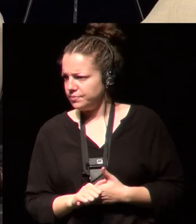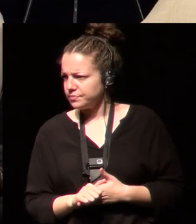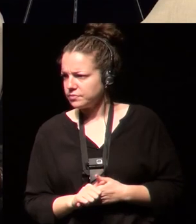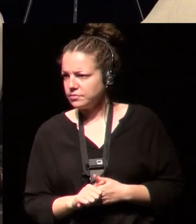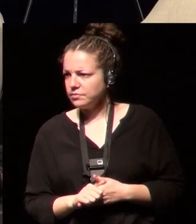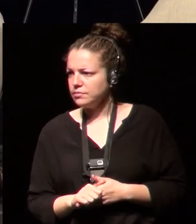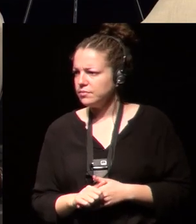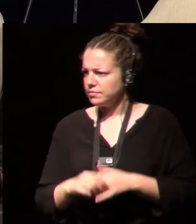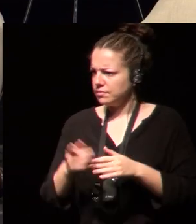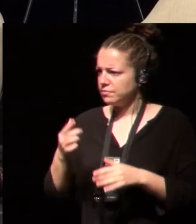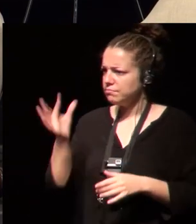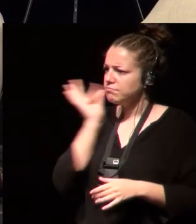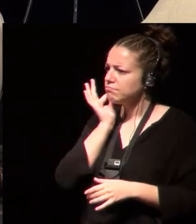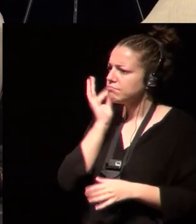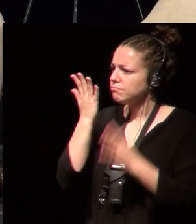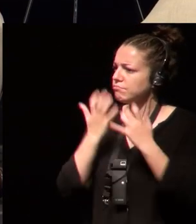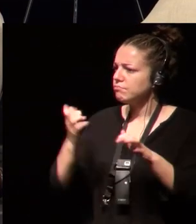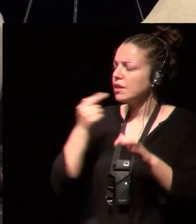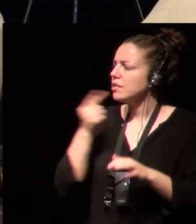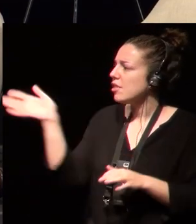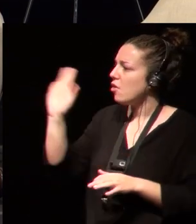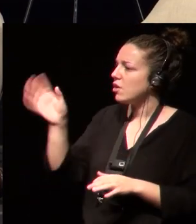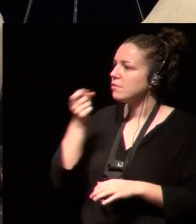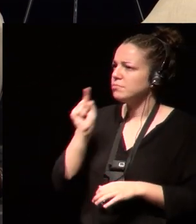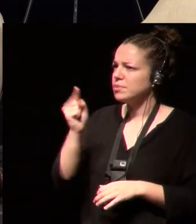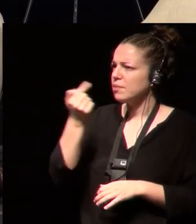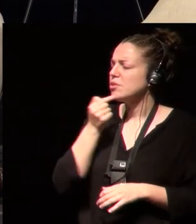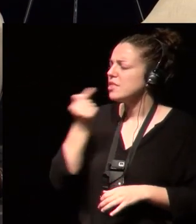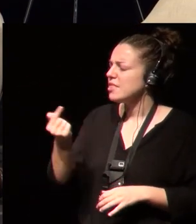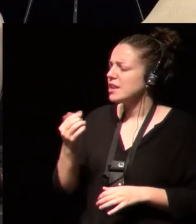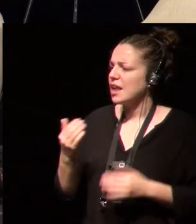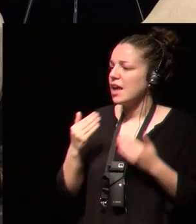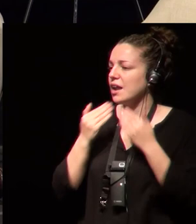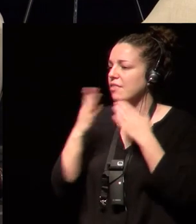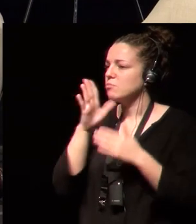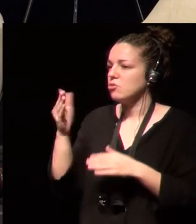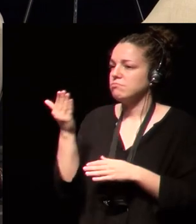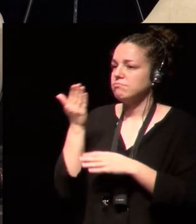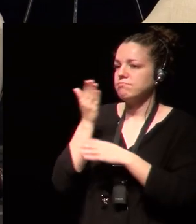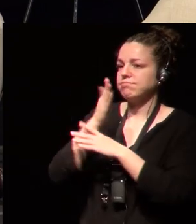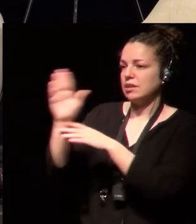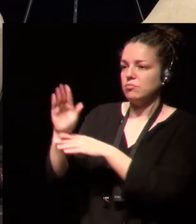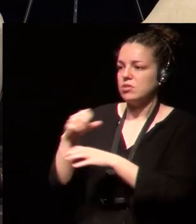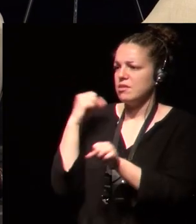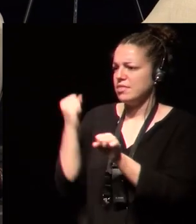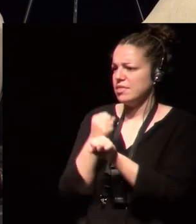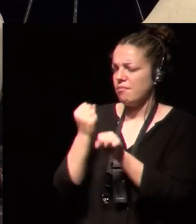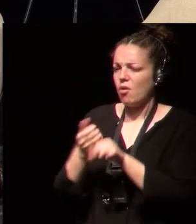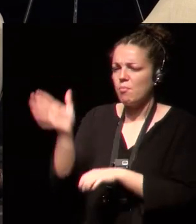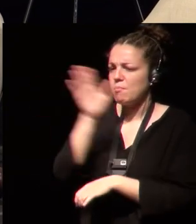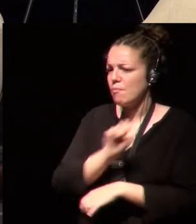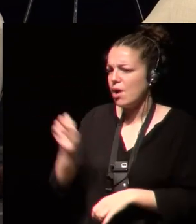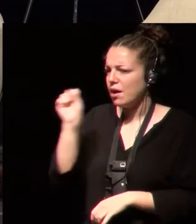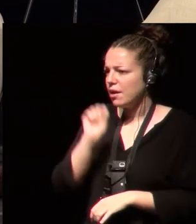Hola. Bueno, lo primero, darte las gracias por toda la exposición. Magnífico el trabajo que hace. Pero tengo una duda,